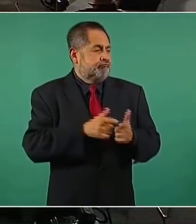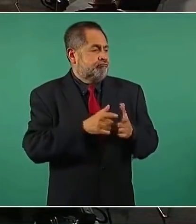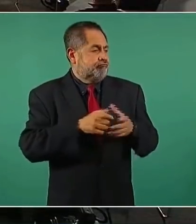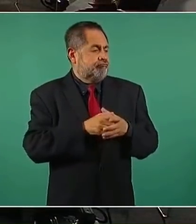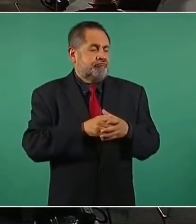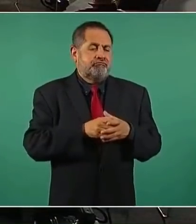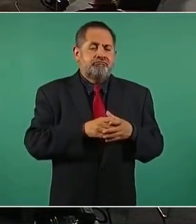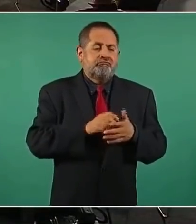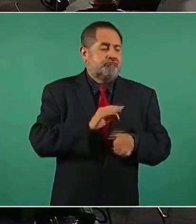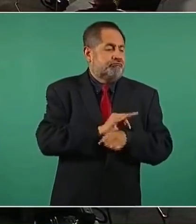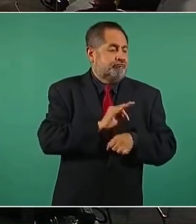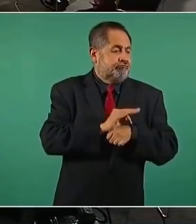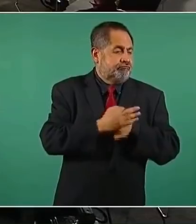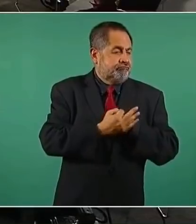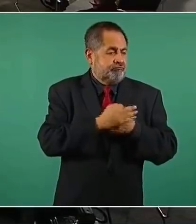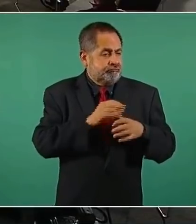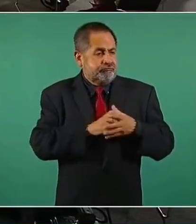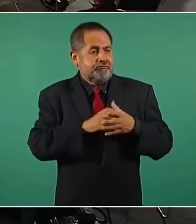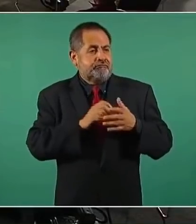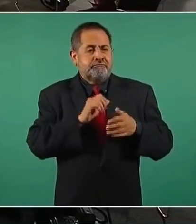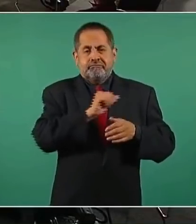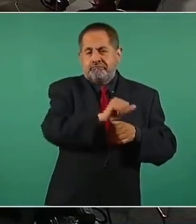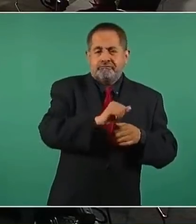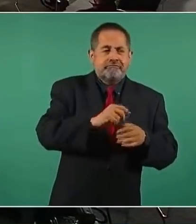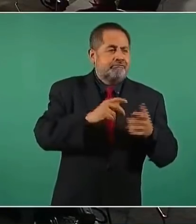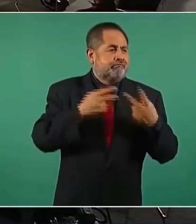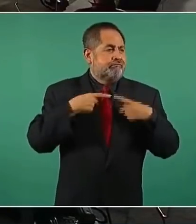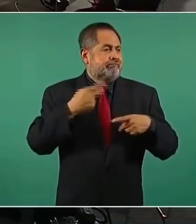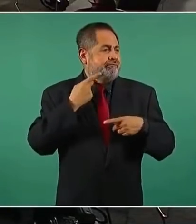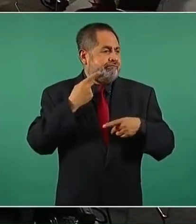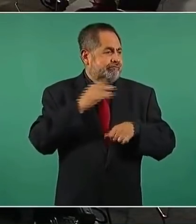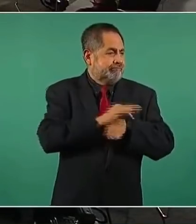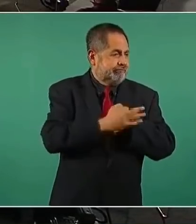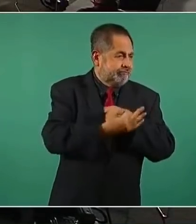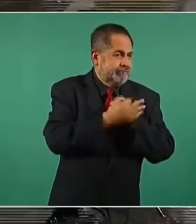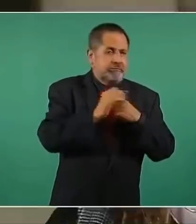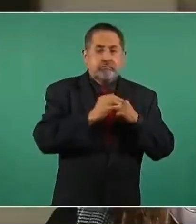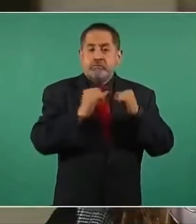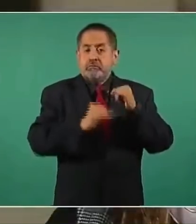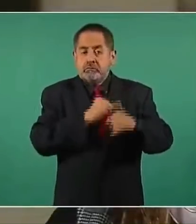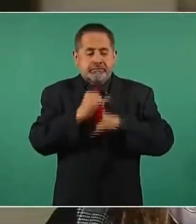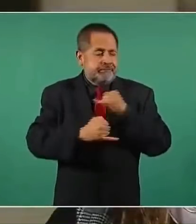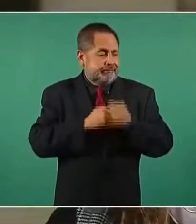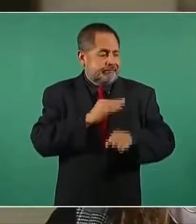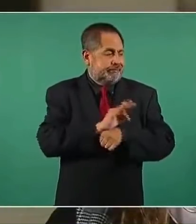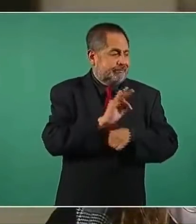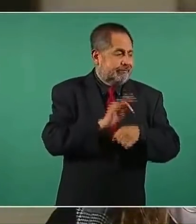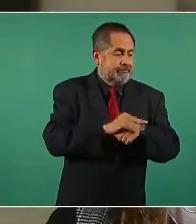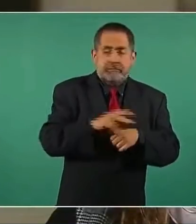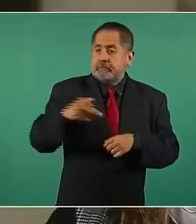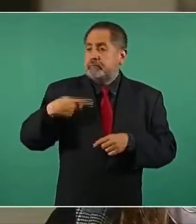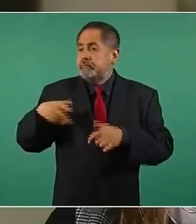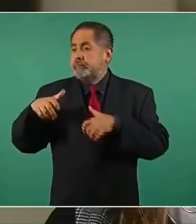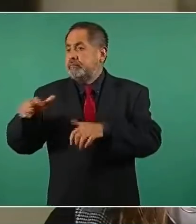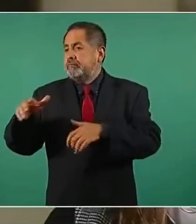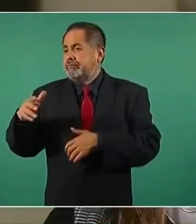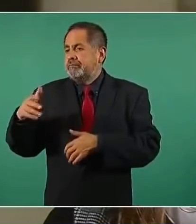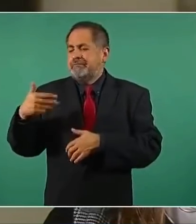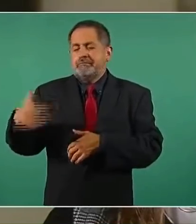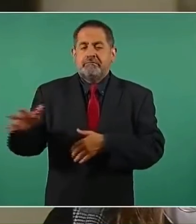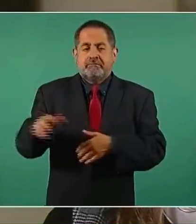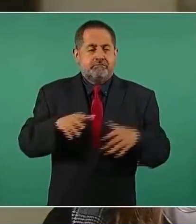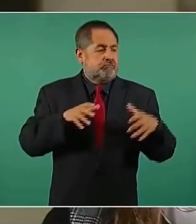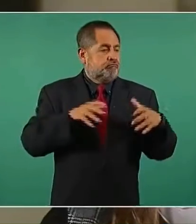privados, a políticos, a empresariales e incluso a grupos internacionales a los que no les importa el interés nacional,